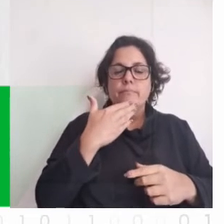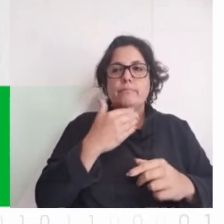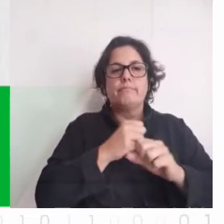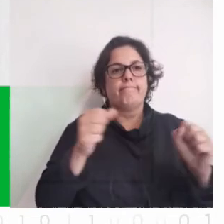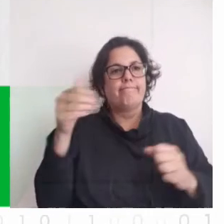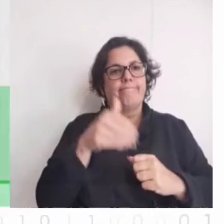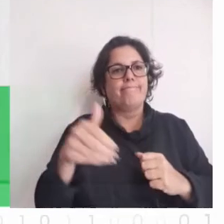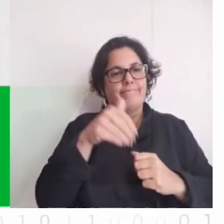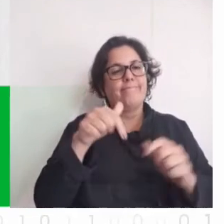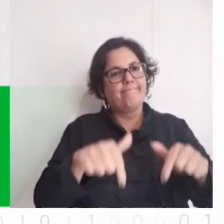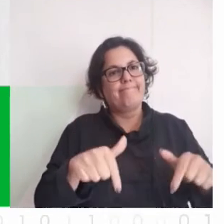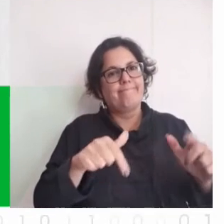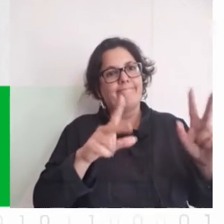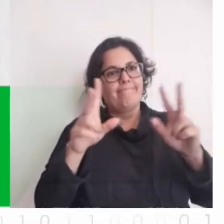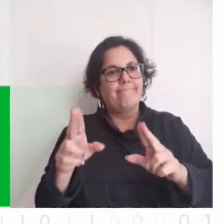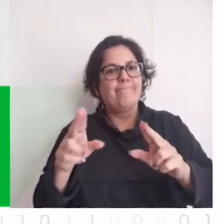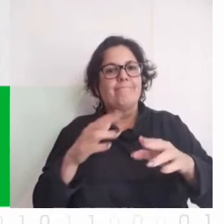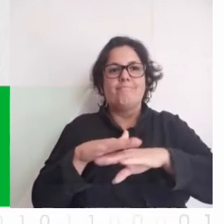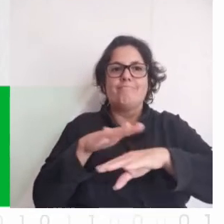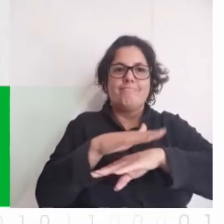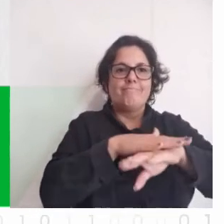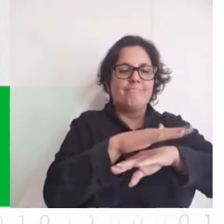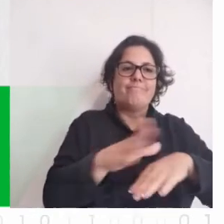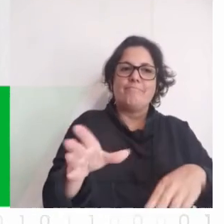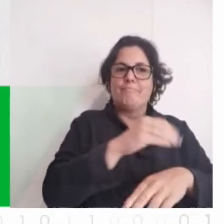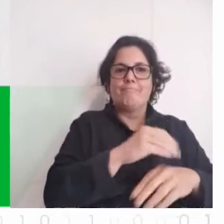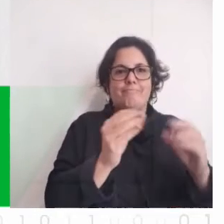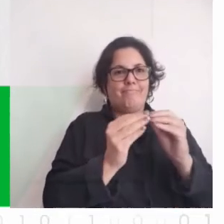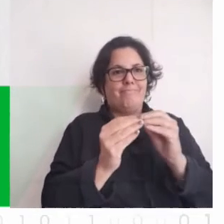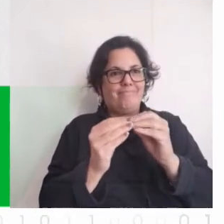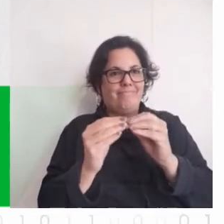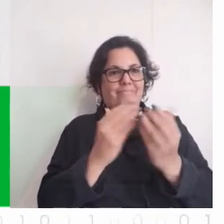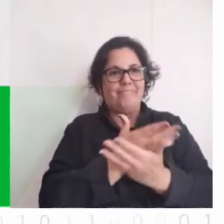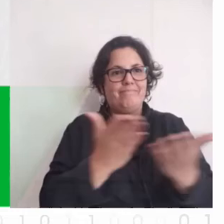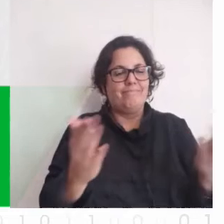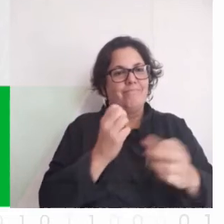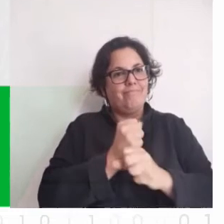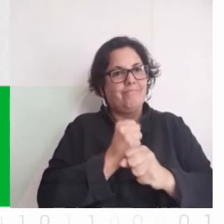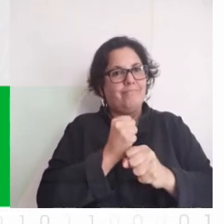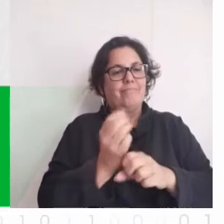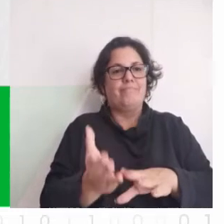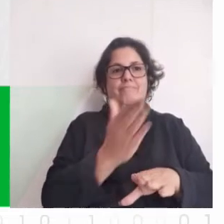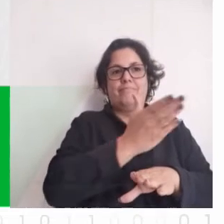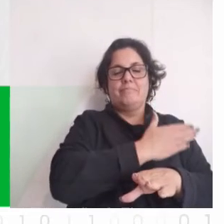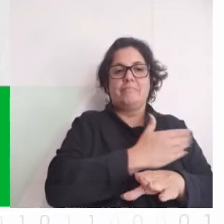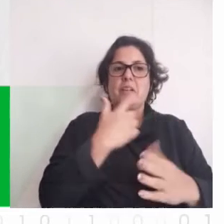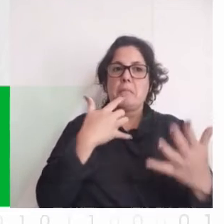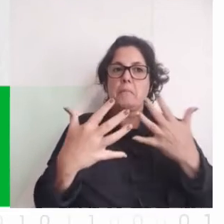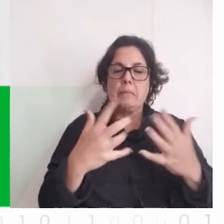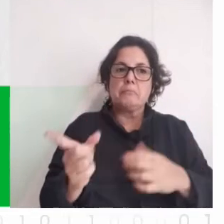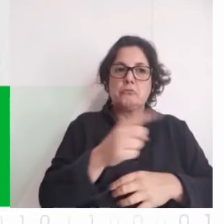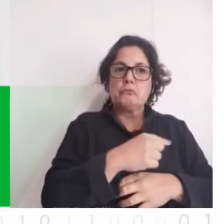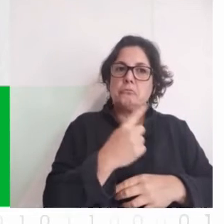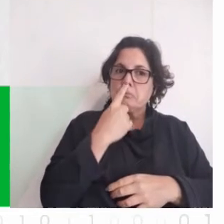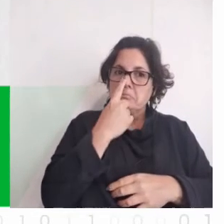esta instancia y felicito a todas las compañeras que estuvieron presentando sus trabajos anteriormente, me parecen todos súper